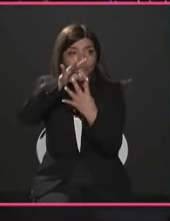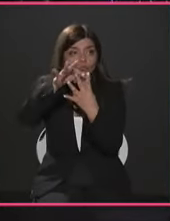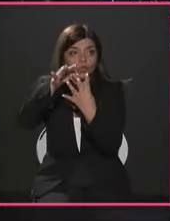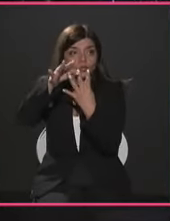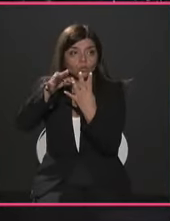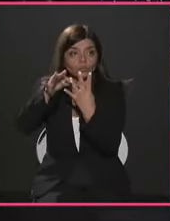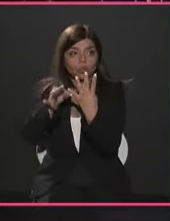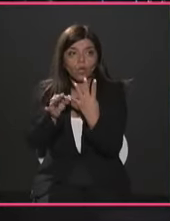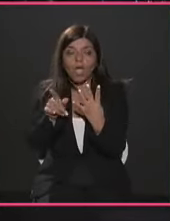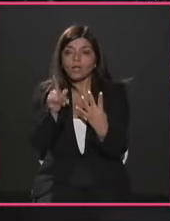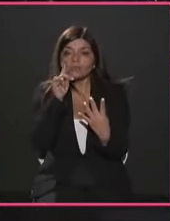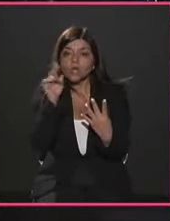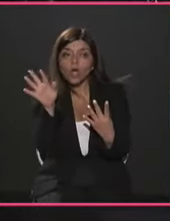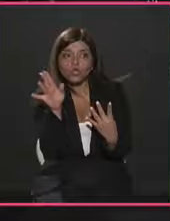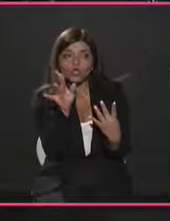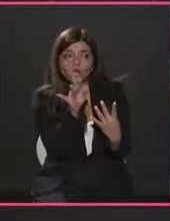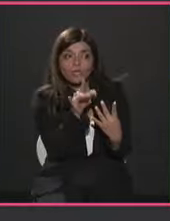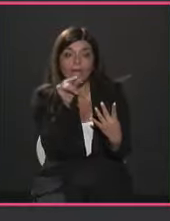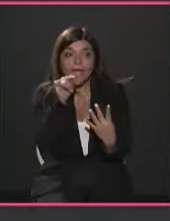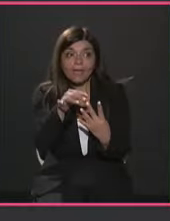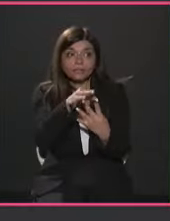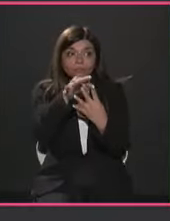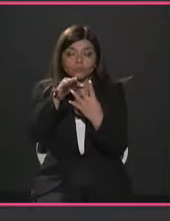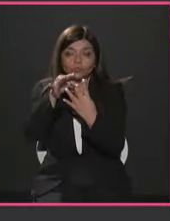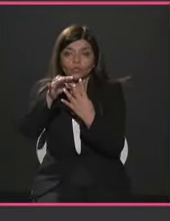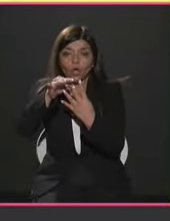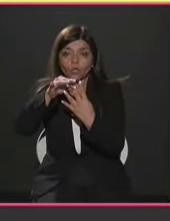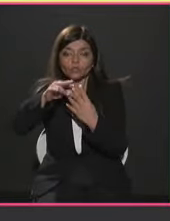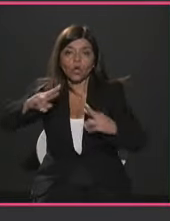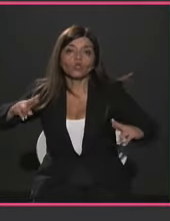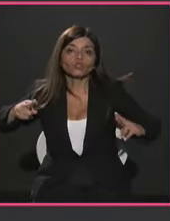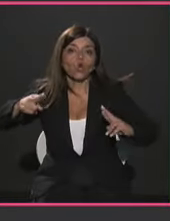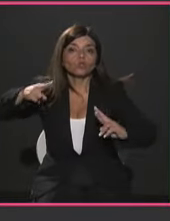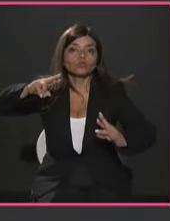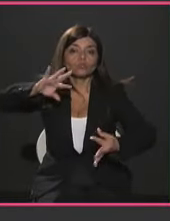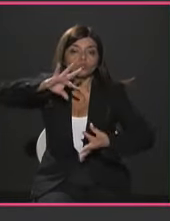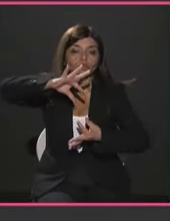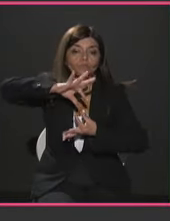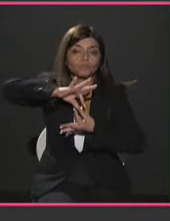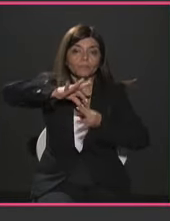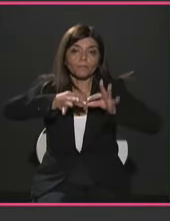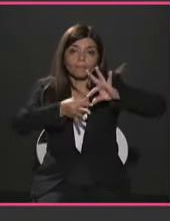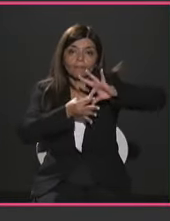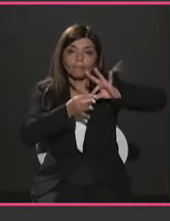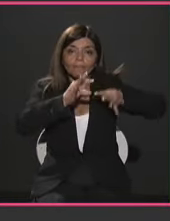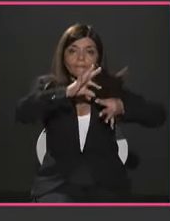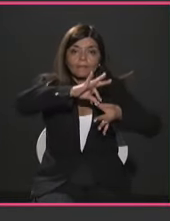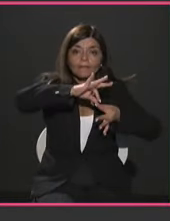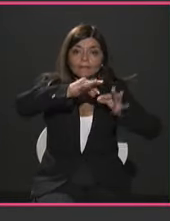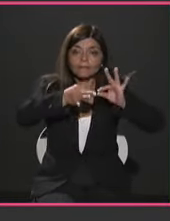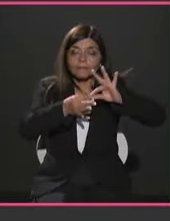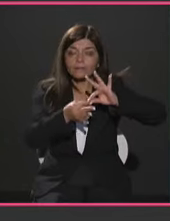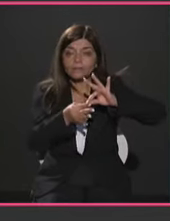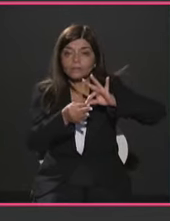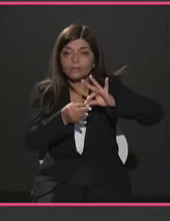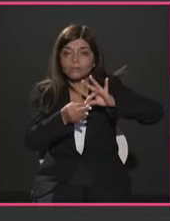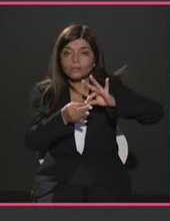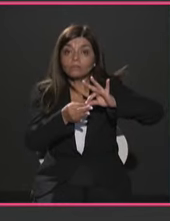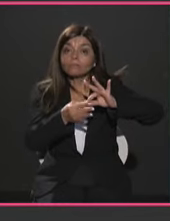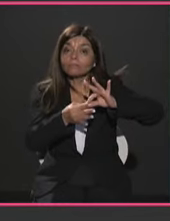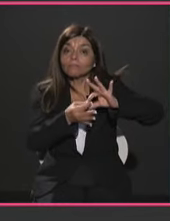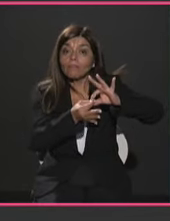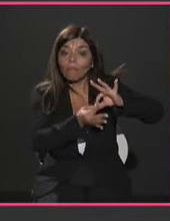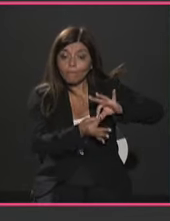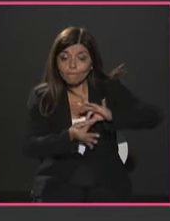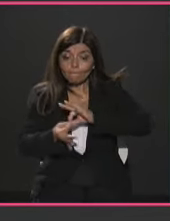colores y estos bloques de construcción en conjunto hacen el material de nuestros cuerpos